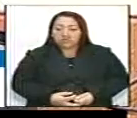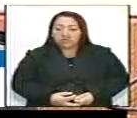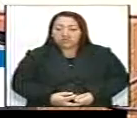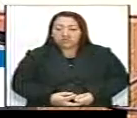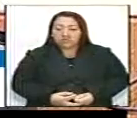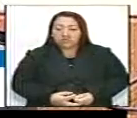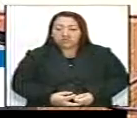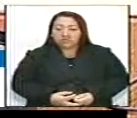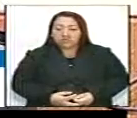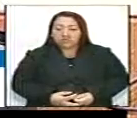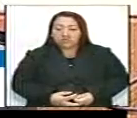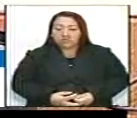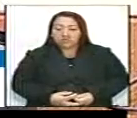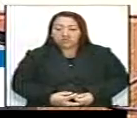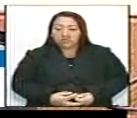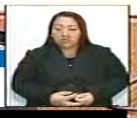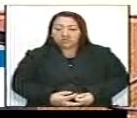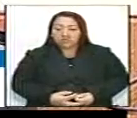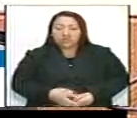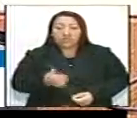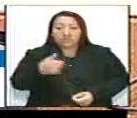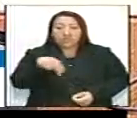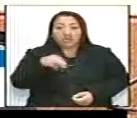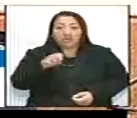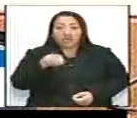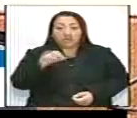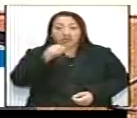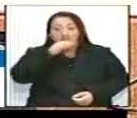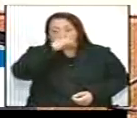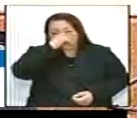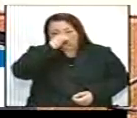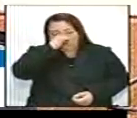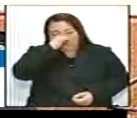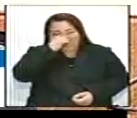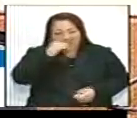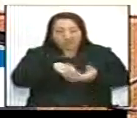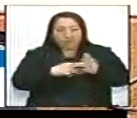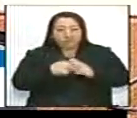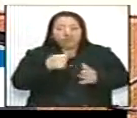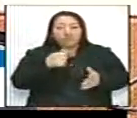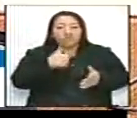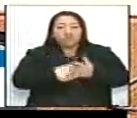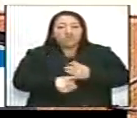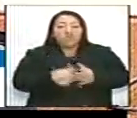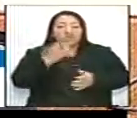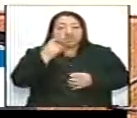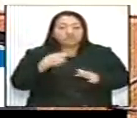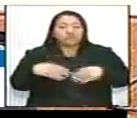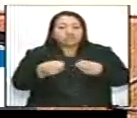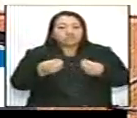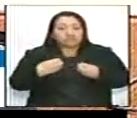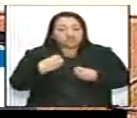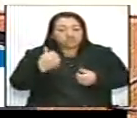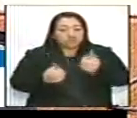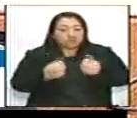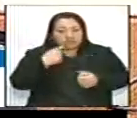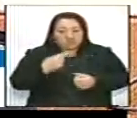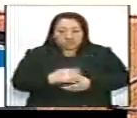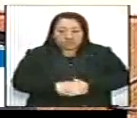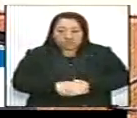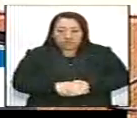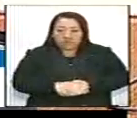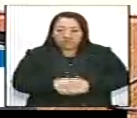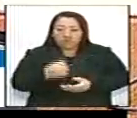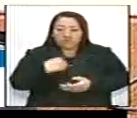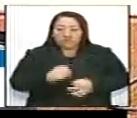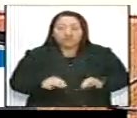anemia en el país, se exploran una serie de digamos, experiencias que pueden darnos idea de cuáles son las que tienen